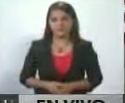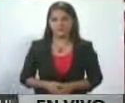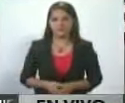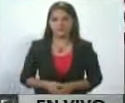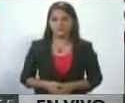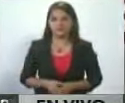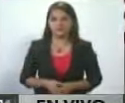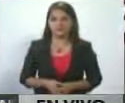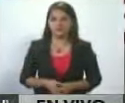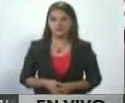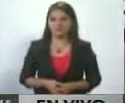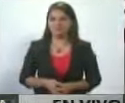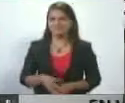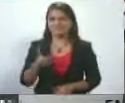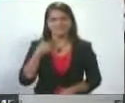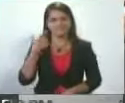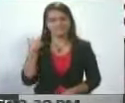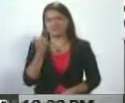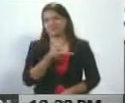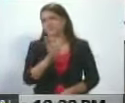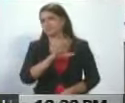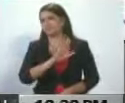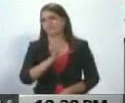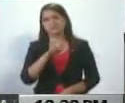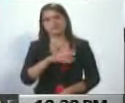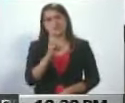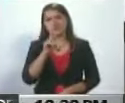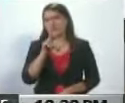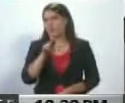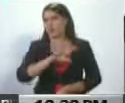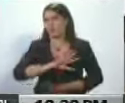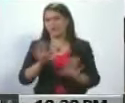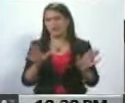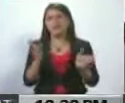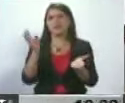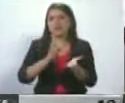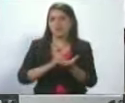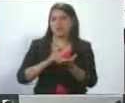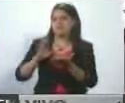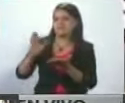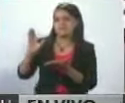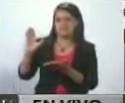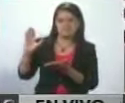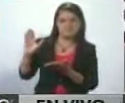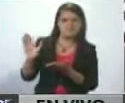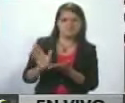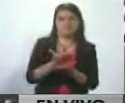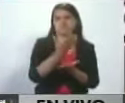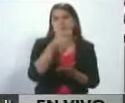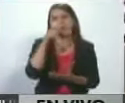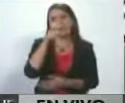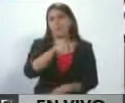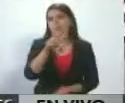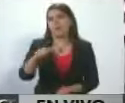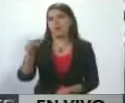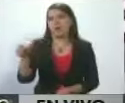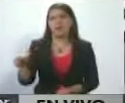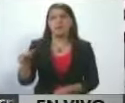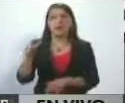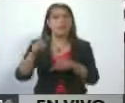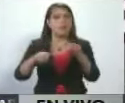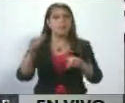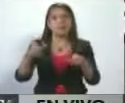El viejo adecaje no volverá a masacrar a un pueblo, a los